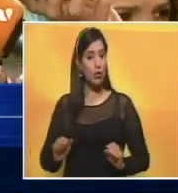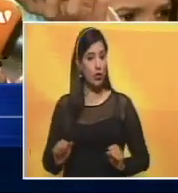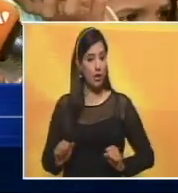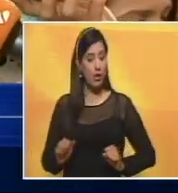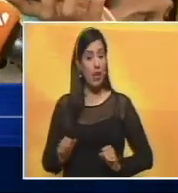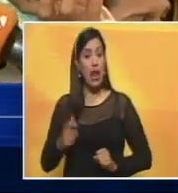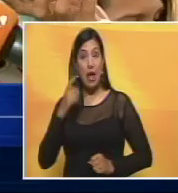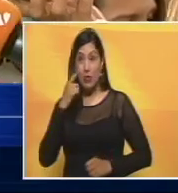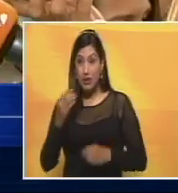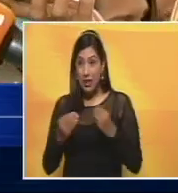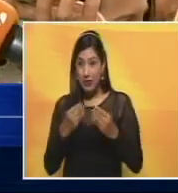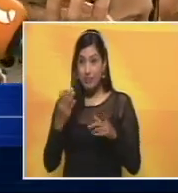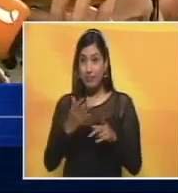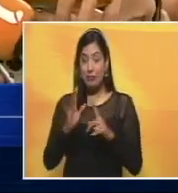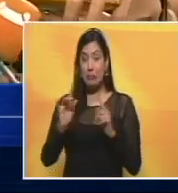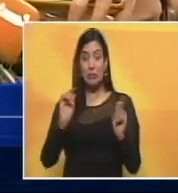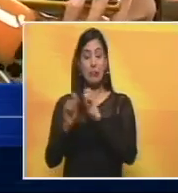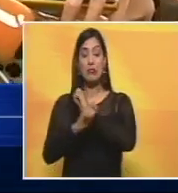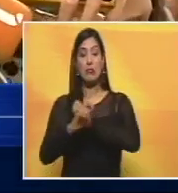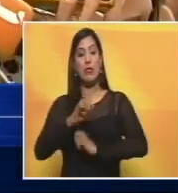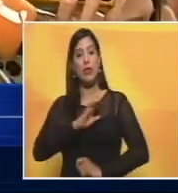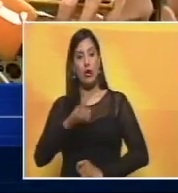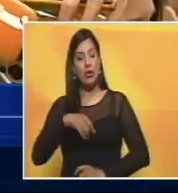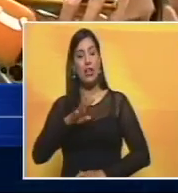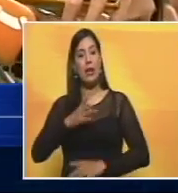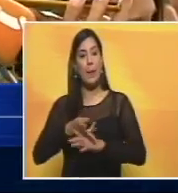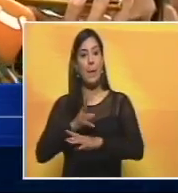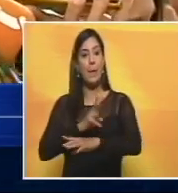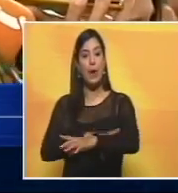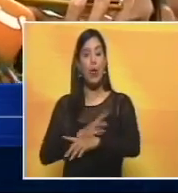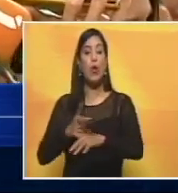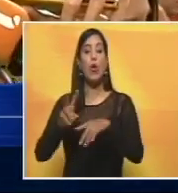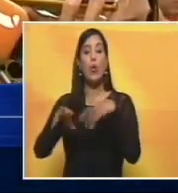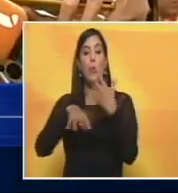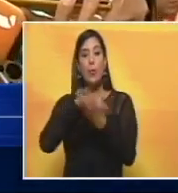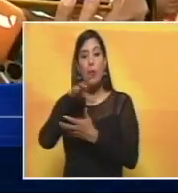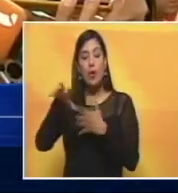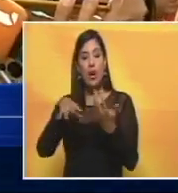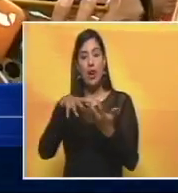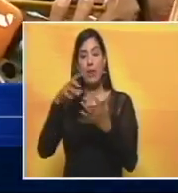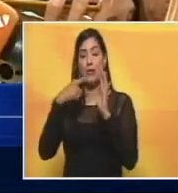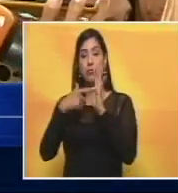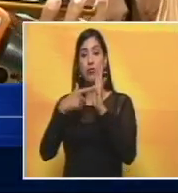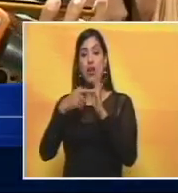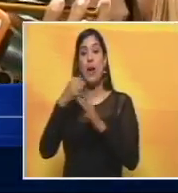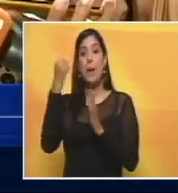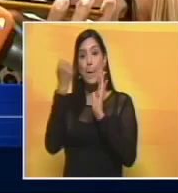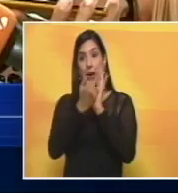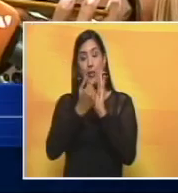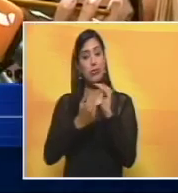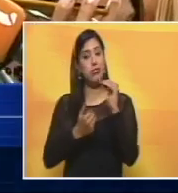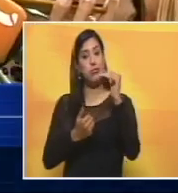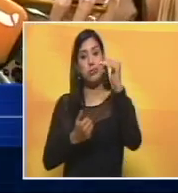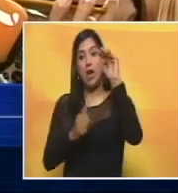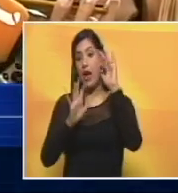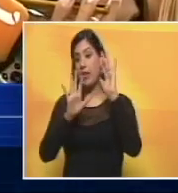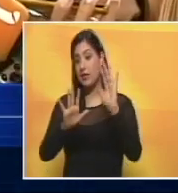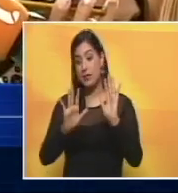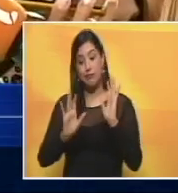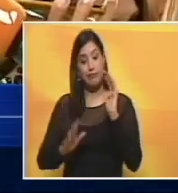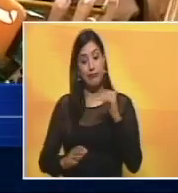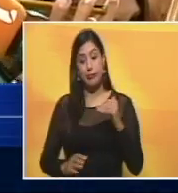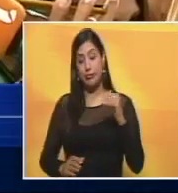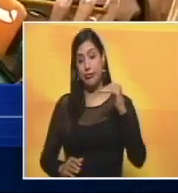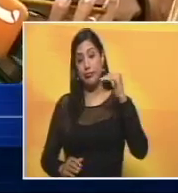Y si la aplicamos se va a revertir y vamos a entrar nosotros en el peor de los escenarios. Los precios van a seguir aumentando, como de hecho